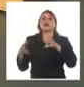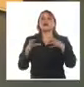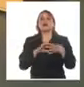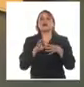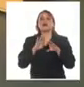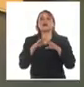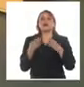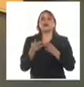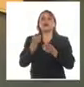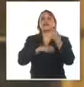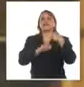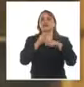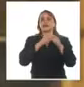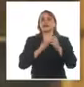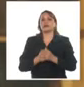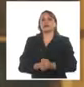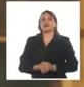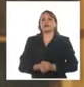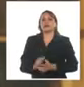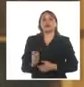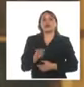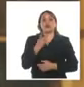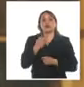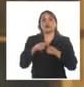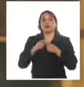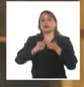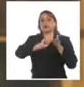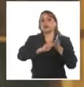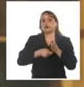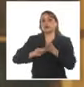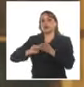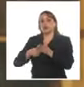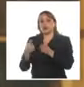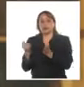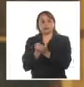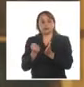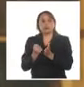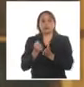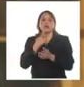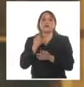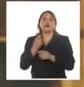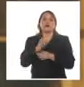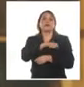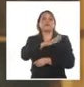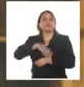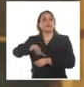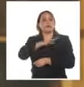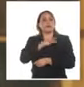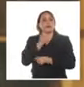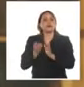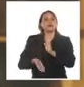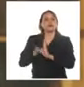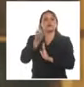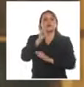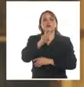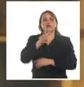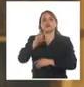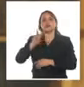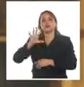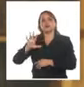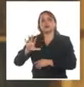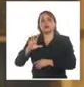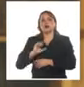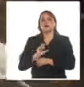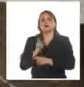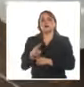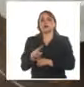de ventas. Los dos casos de contrato que tenemos establecidos para la población suben a $225,